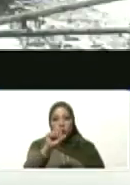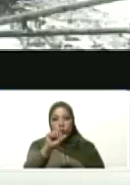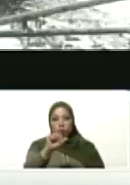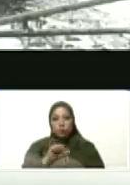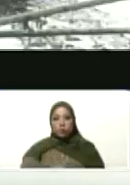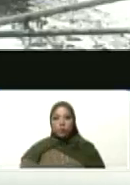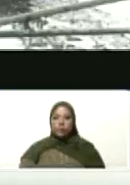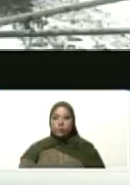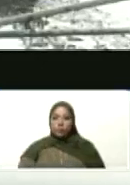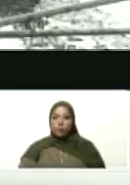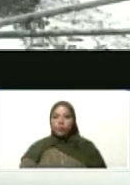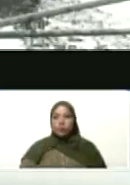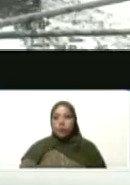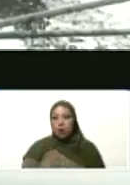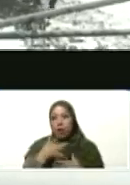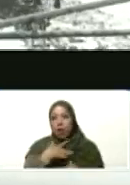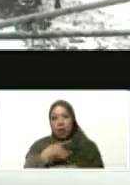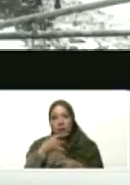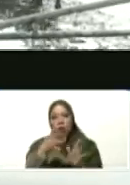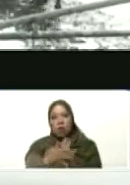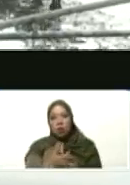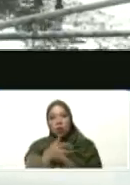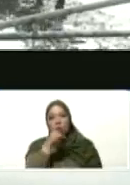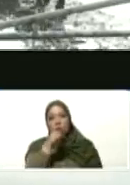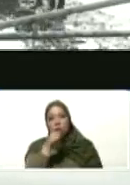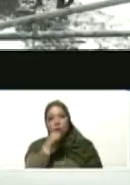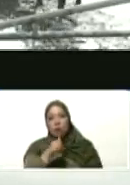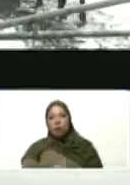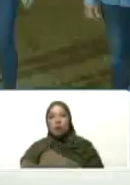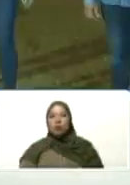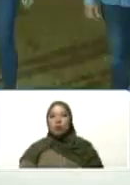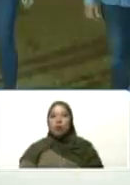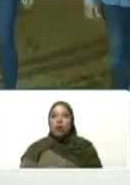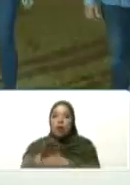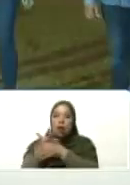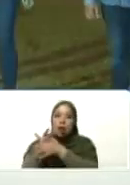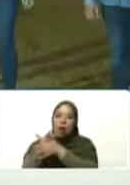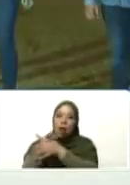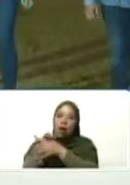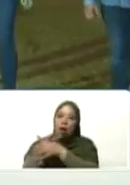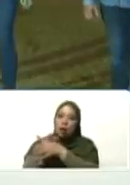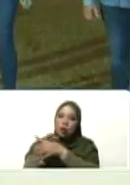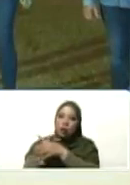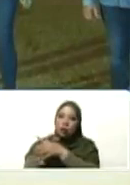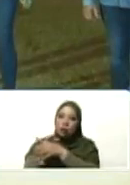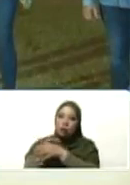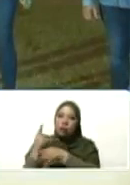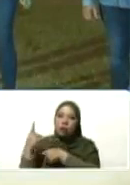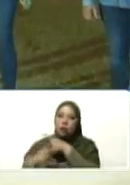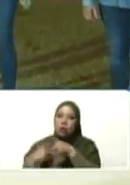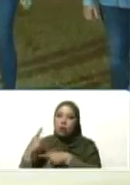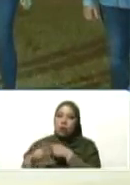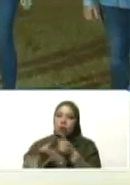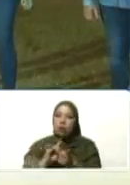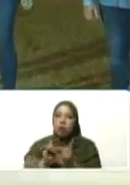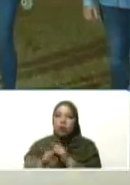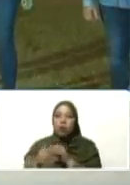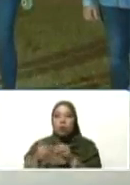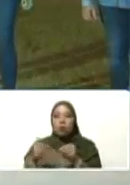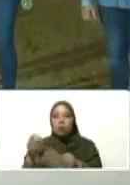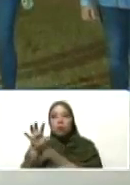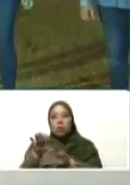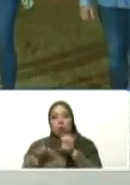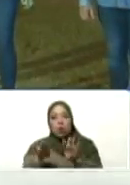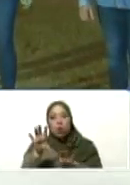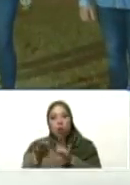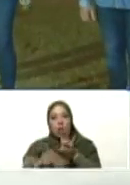interesada en búfalo, carne de búfalo y los productos derivados del búfalo. Se venden muy